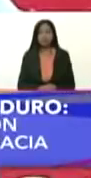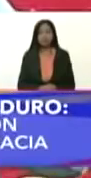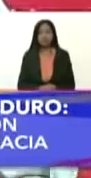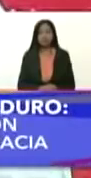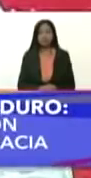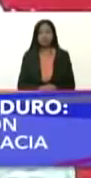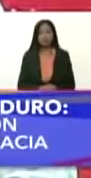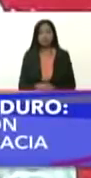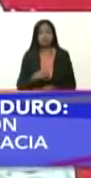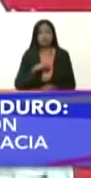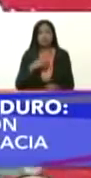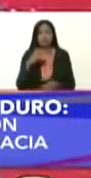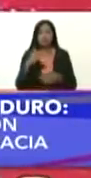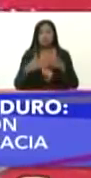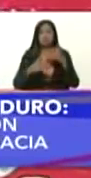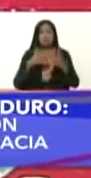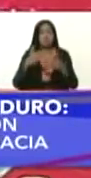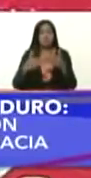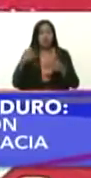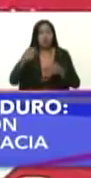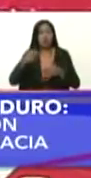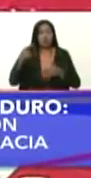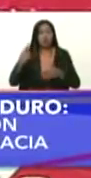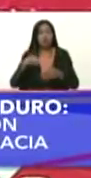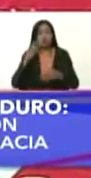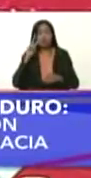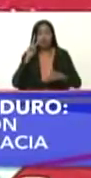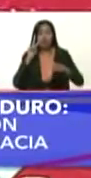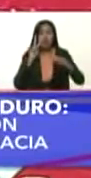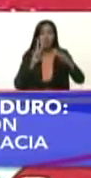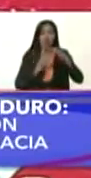Fuimos Hoy tenemos una visión